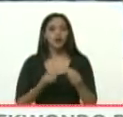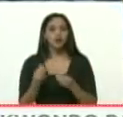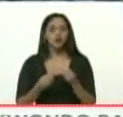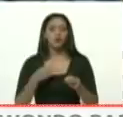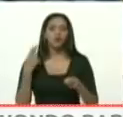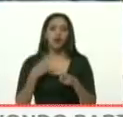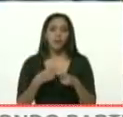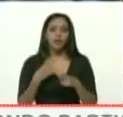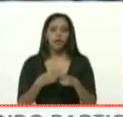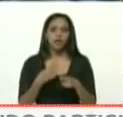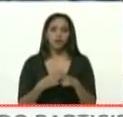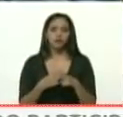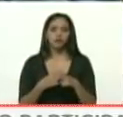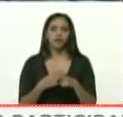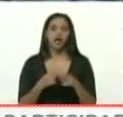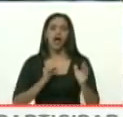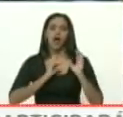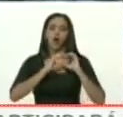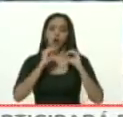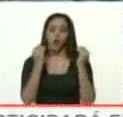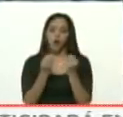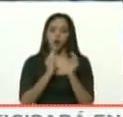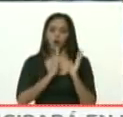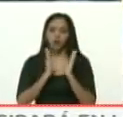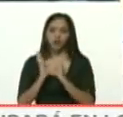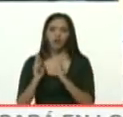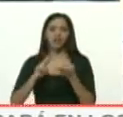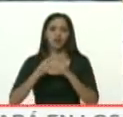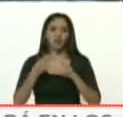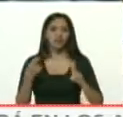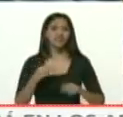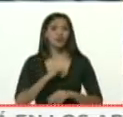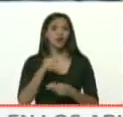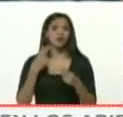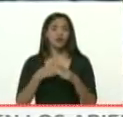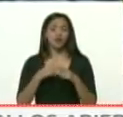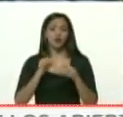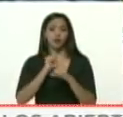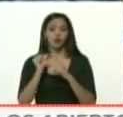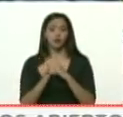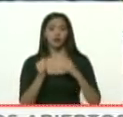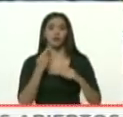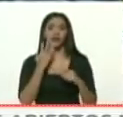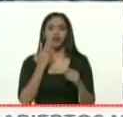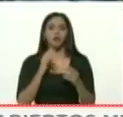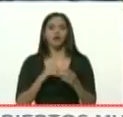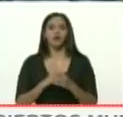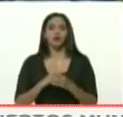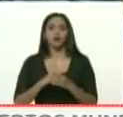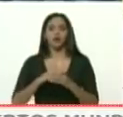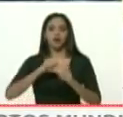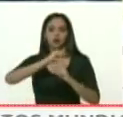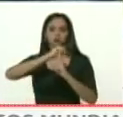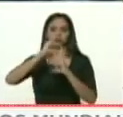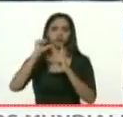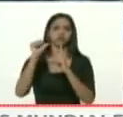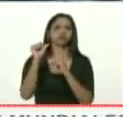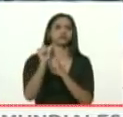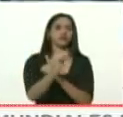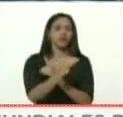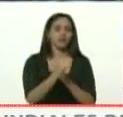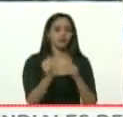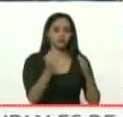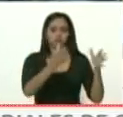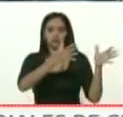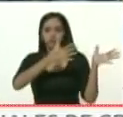amenaza al orden interno y a la paz. Así como la amenaza ambiental, por ejemplo, las ondas tropicales que estamos atravesando